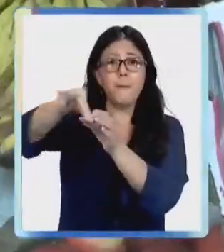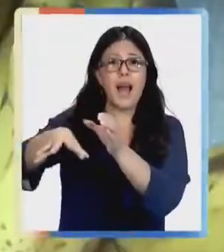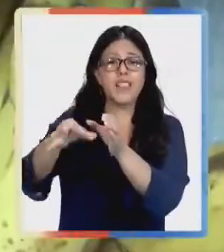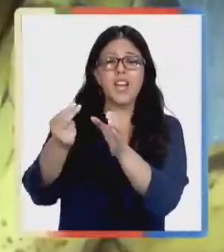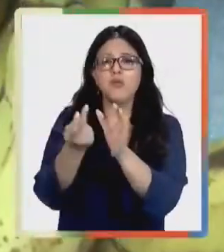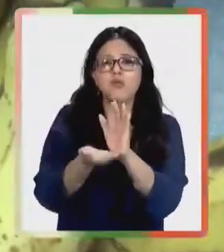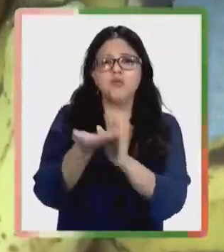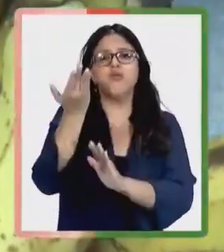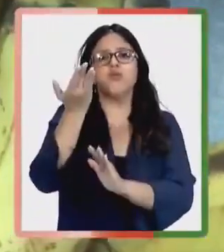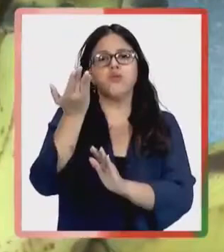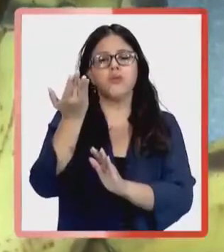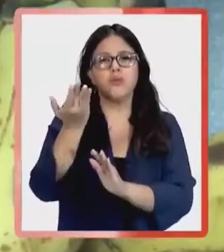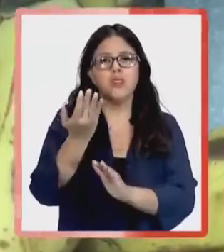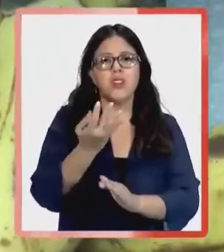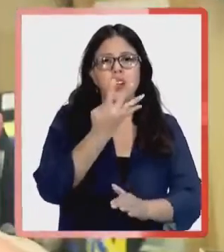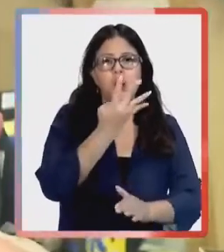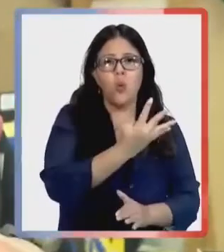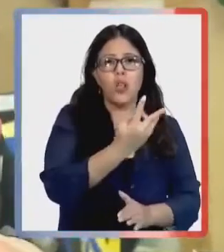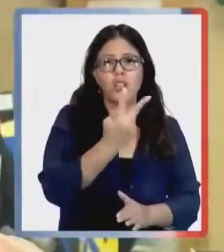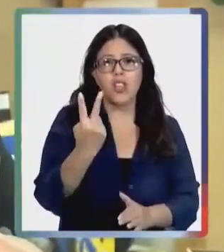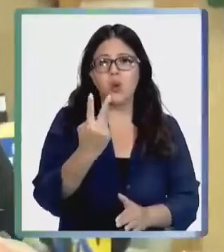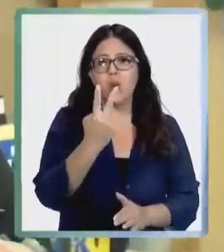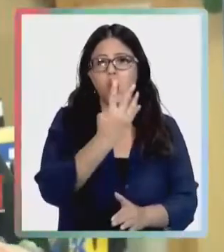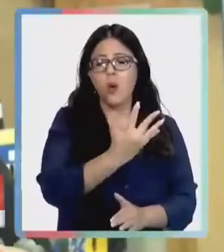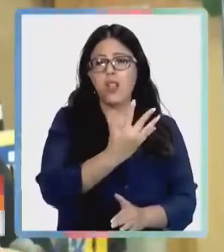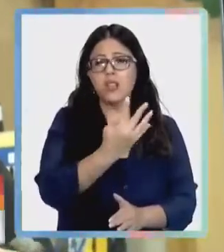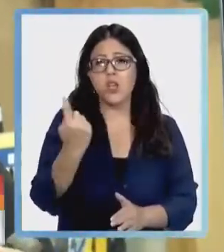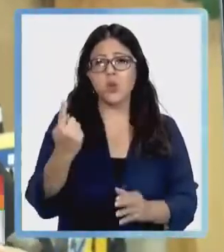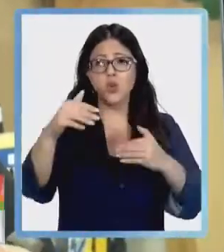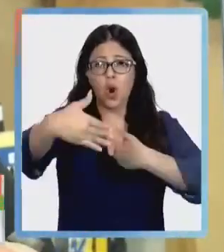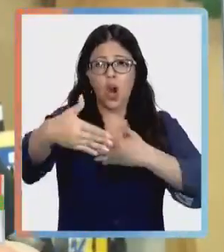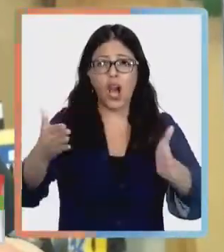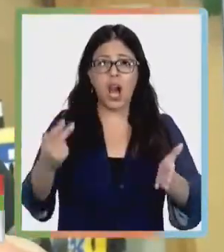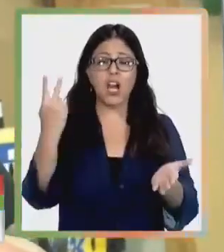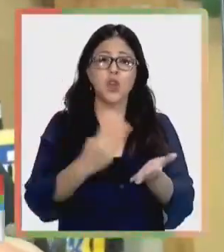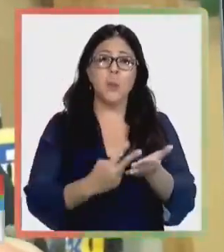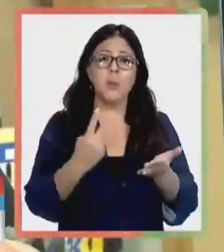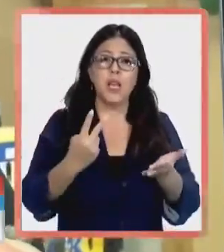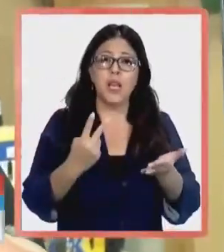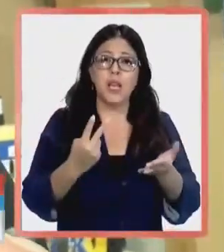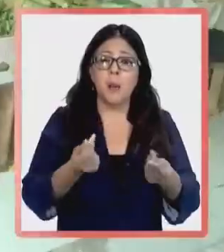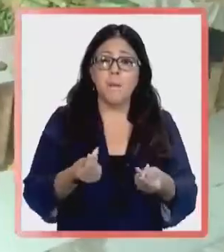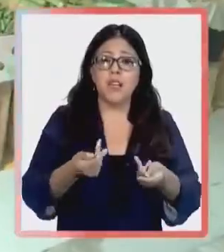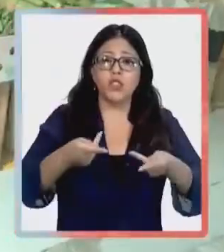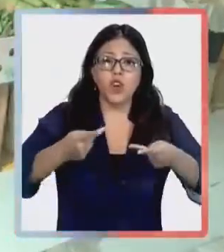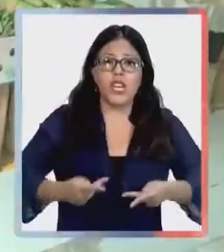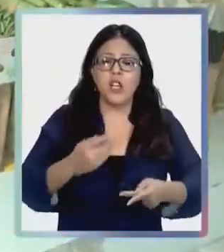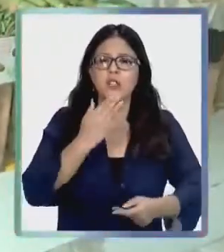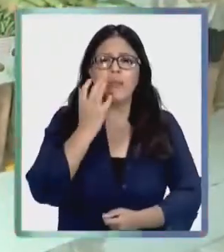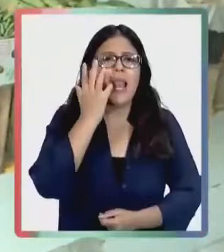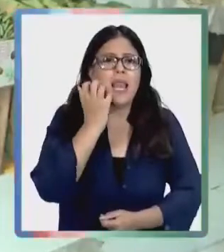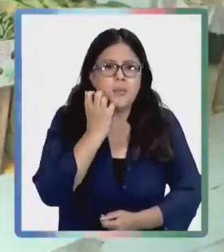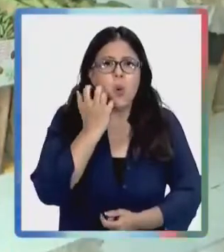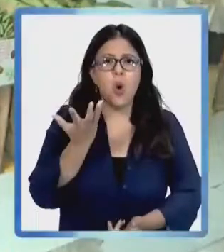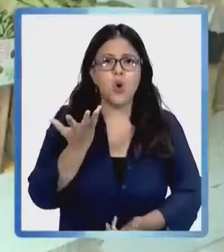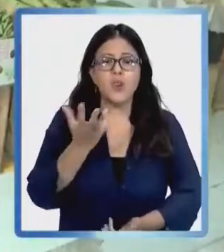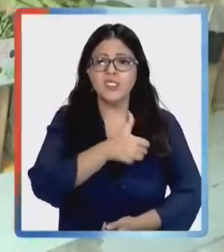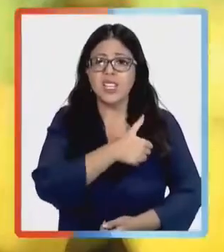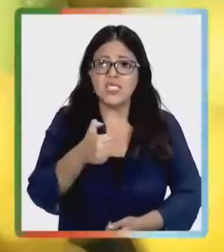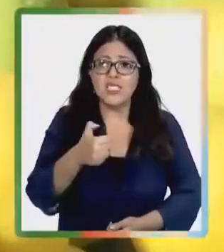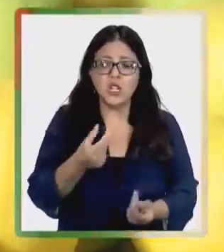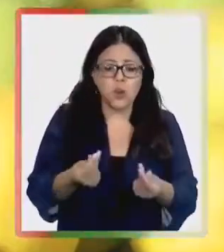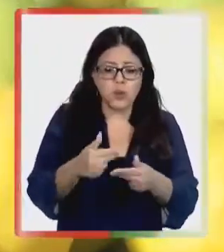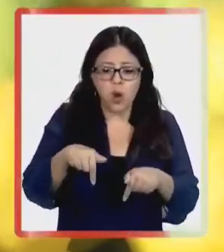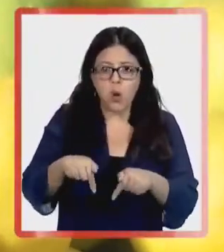subió mucho, a 42 y a 41 en la caja, a 2.000 pesos el kilo. Hoy también el limón está súper caro, estaba